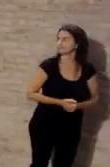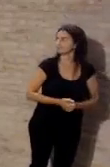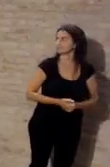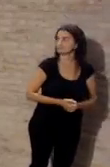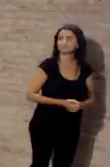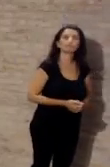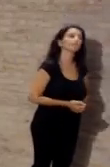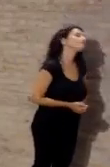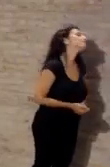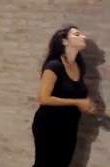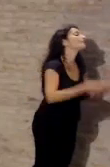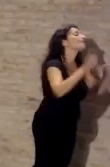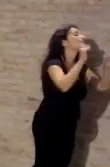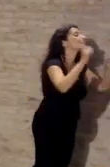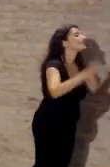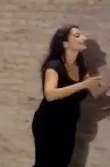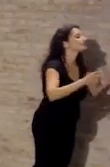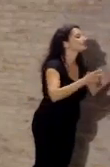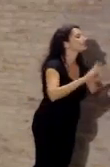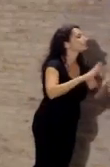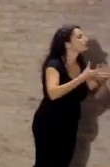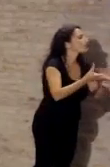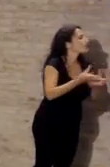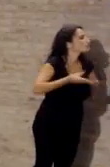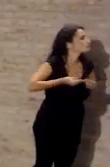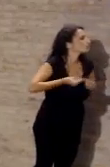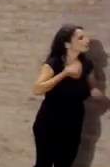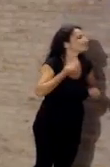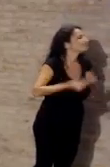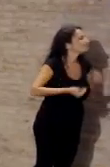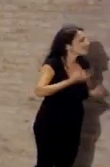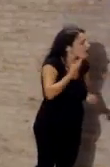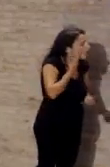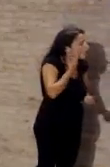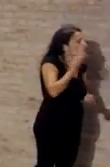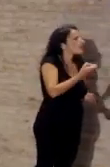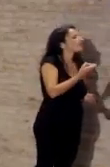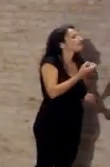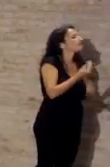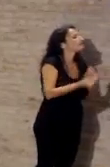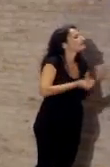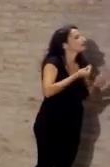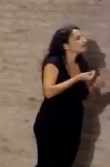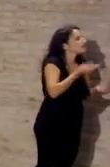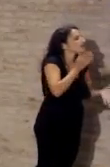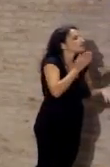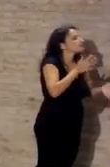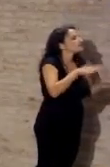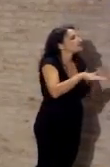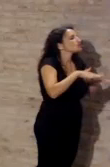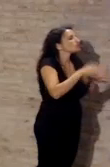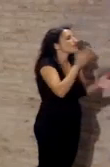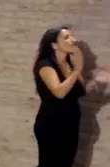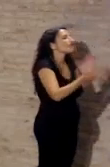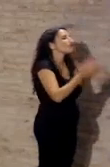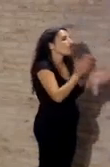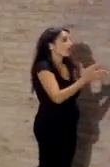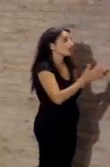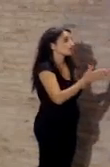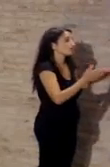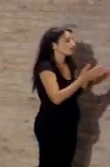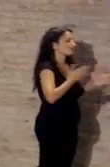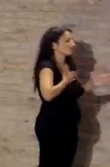también nos ayuda a identificar situaciones de violencia que nos puedan estar